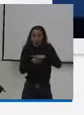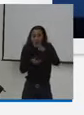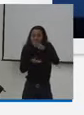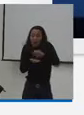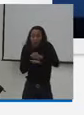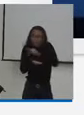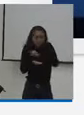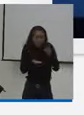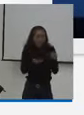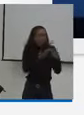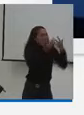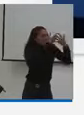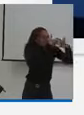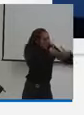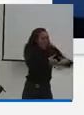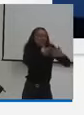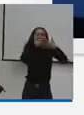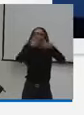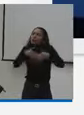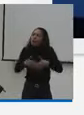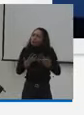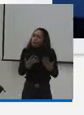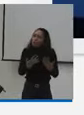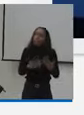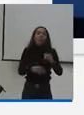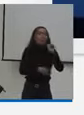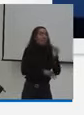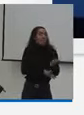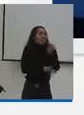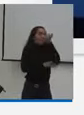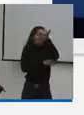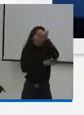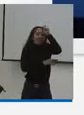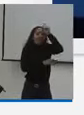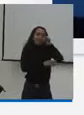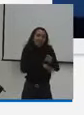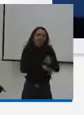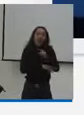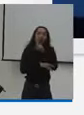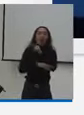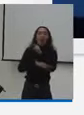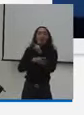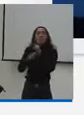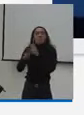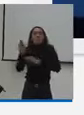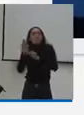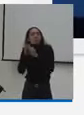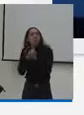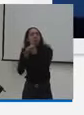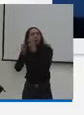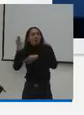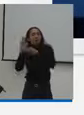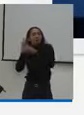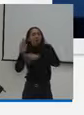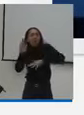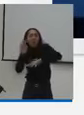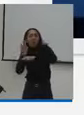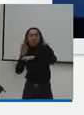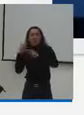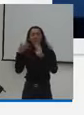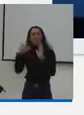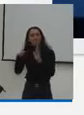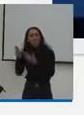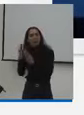tendrán tendrán como propósito principal adoptar las políticas planes programas